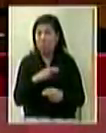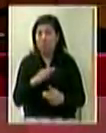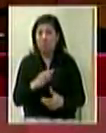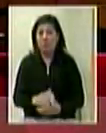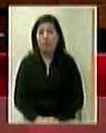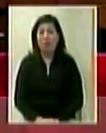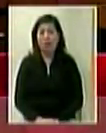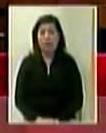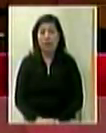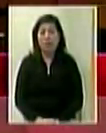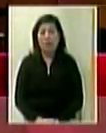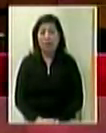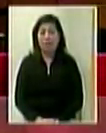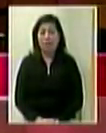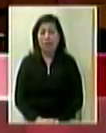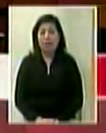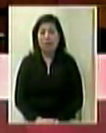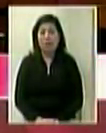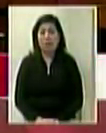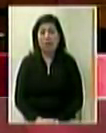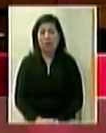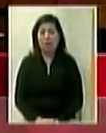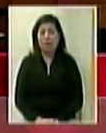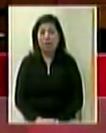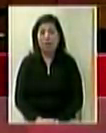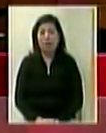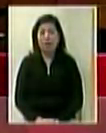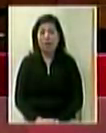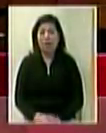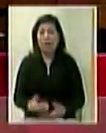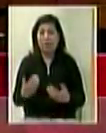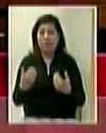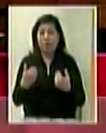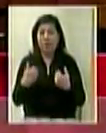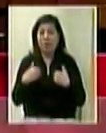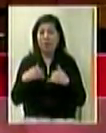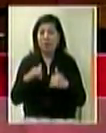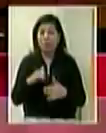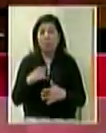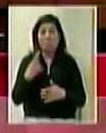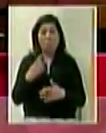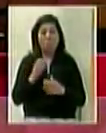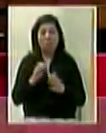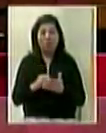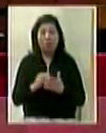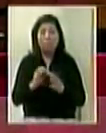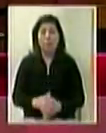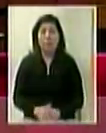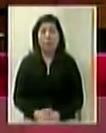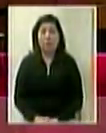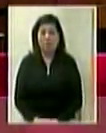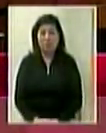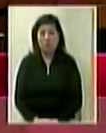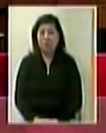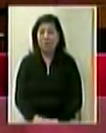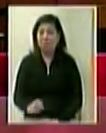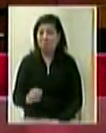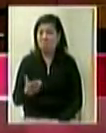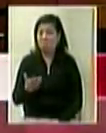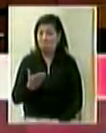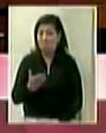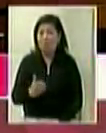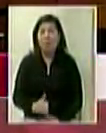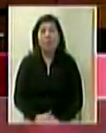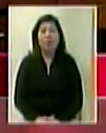eh moral y una determinada fe creo que ese ese igualitarismo es muy peligroso al Estado sí se le puede pedir